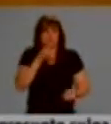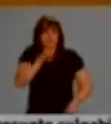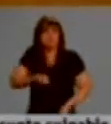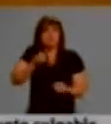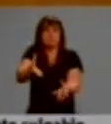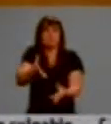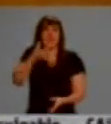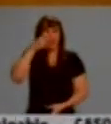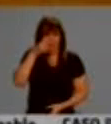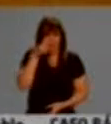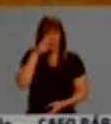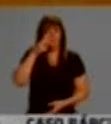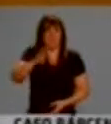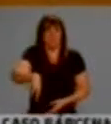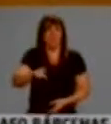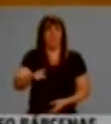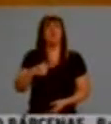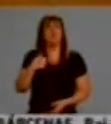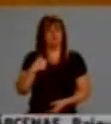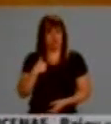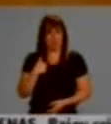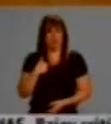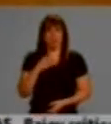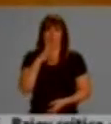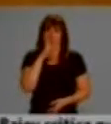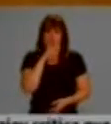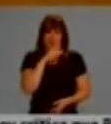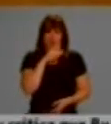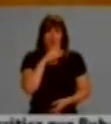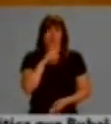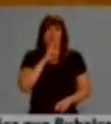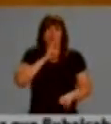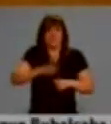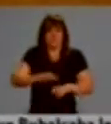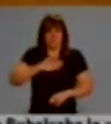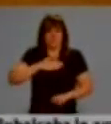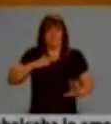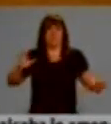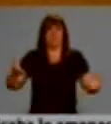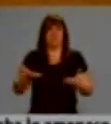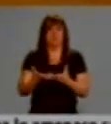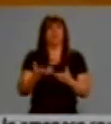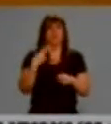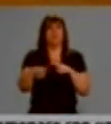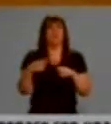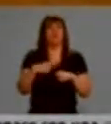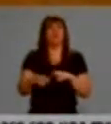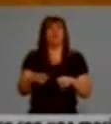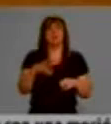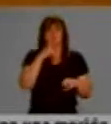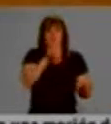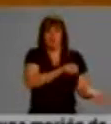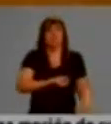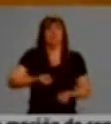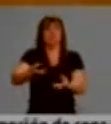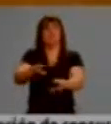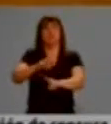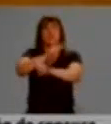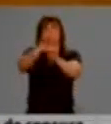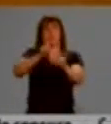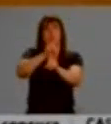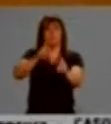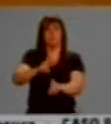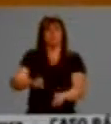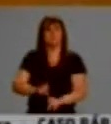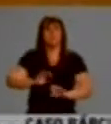verdad, es sobre la que voy a formularle, en nombre de mi grupo, señor presidente, una serie de preguntas